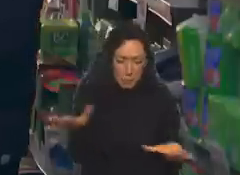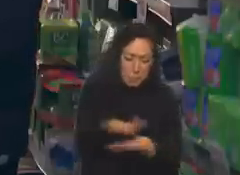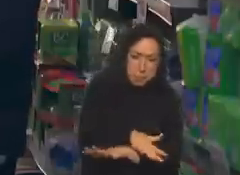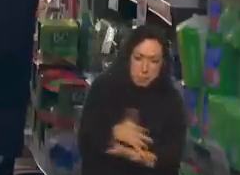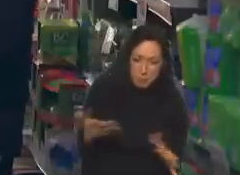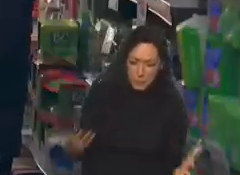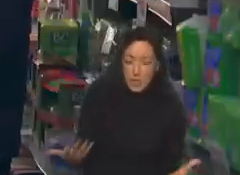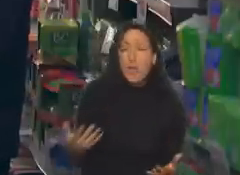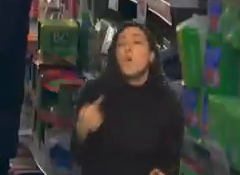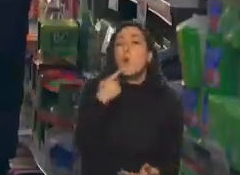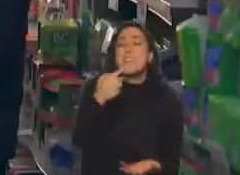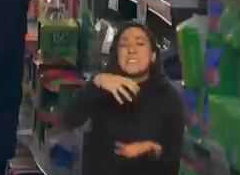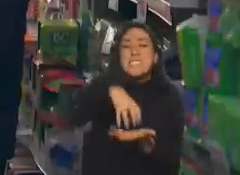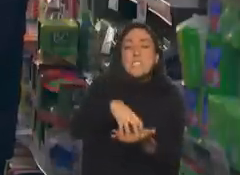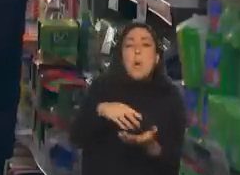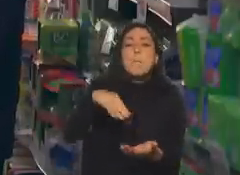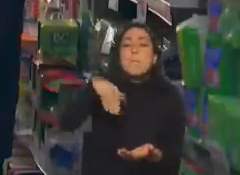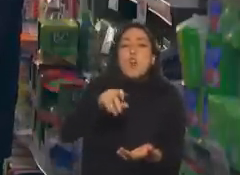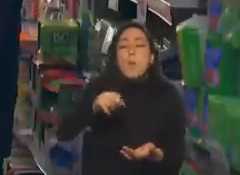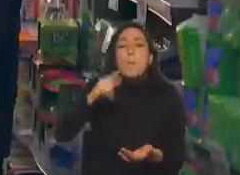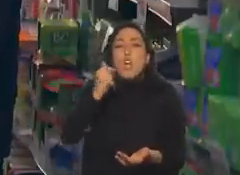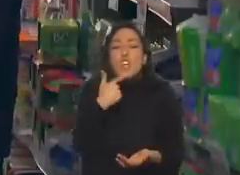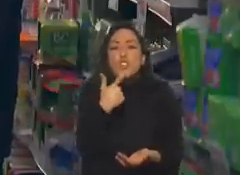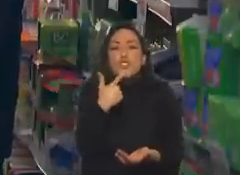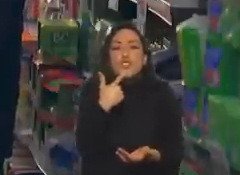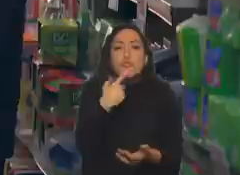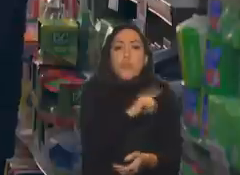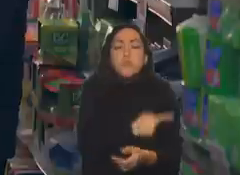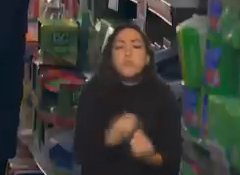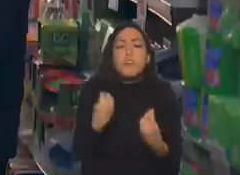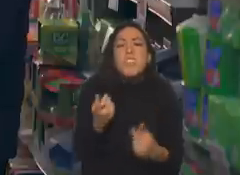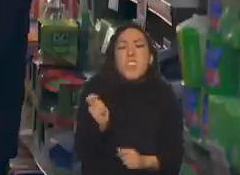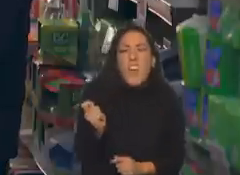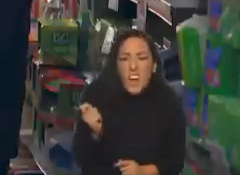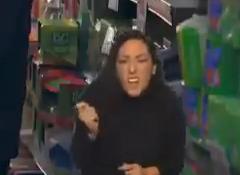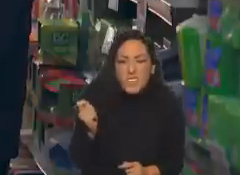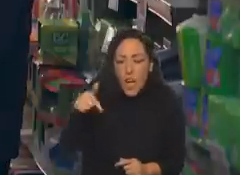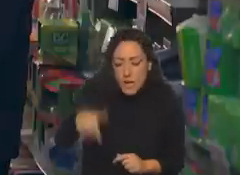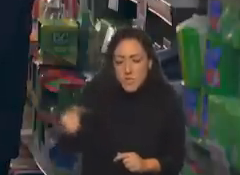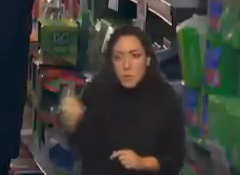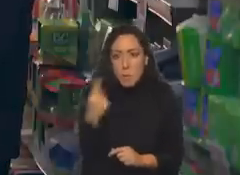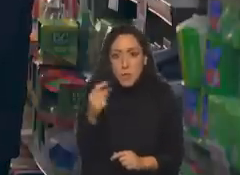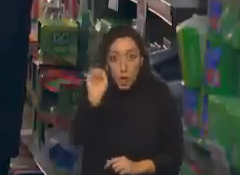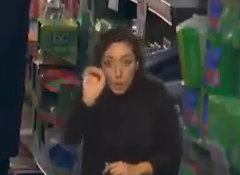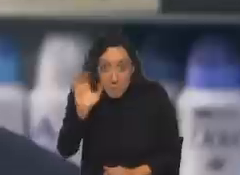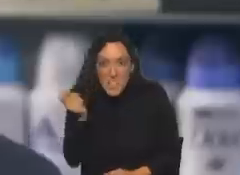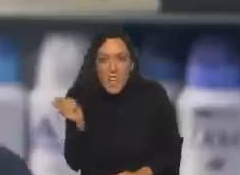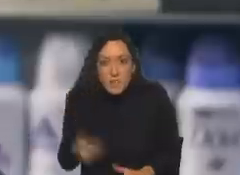cuando decís monopolios, ¿a quiénes te referís? ¿Quiénes serían los monopolios que están interviniendo en este momento? ¿Con nombres?